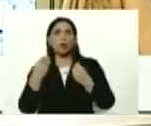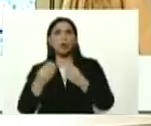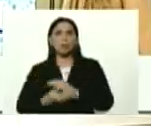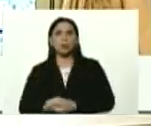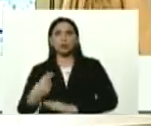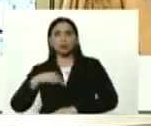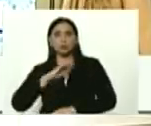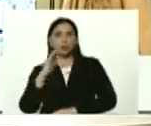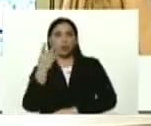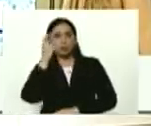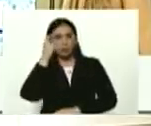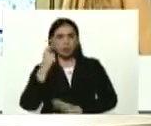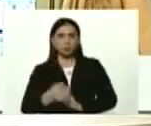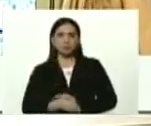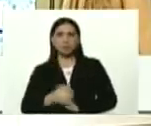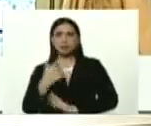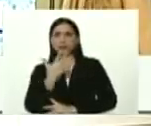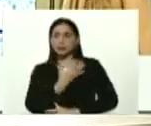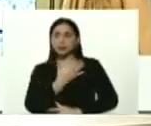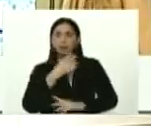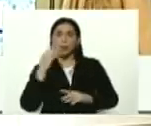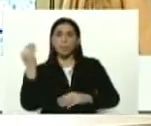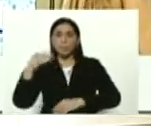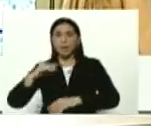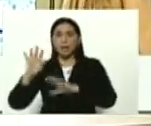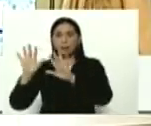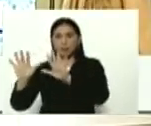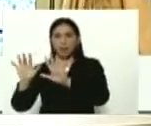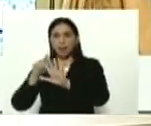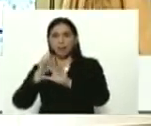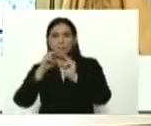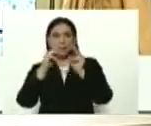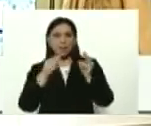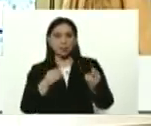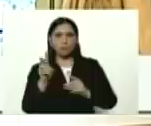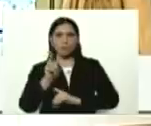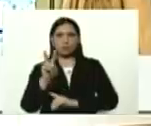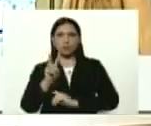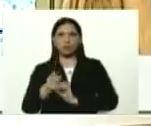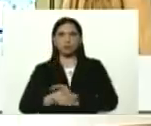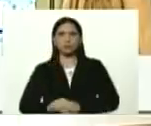en el cuarto día, 5 más 10, es un método venezolano,